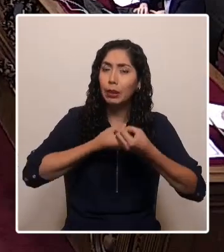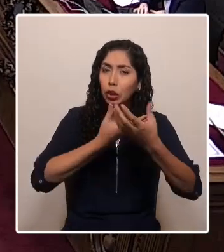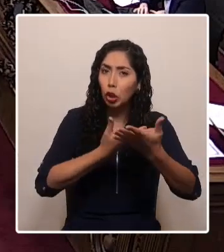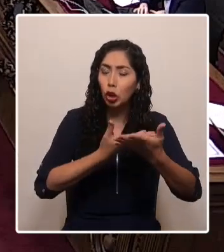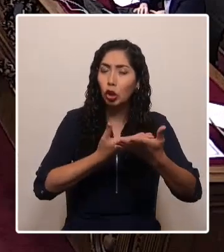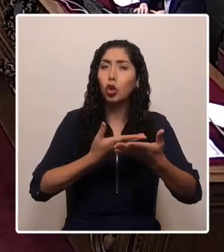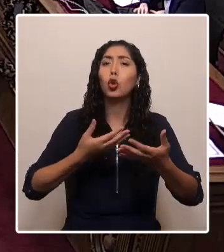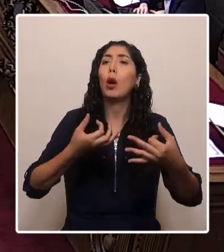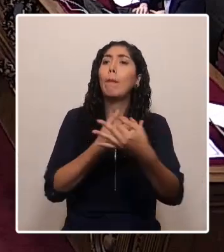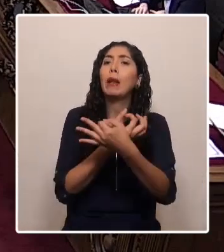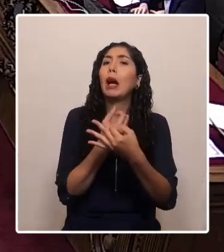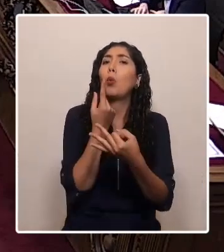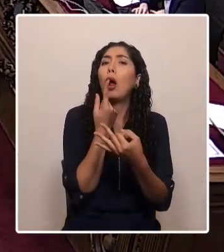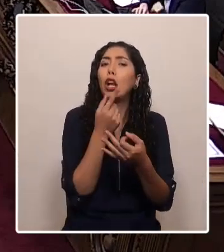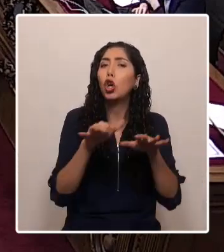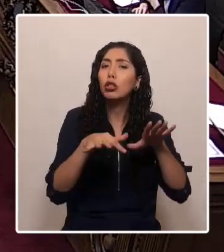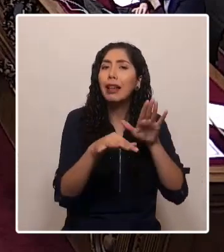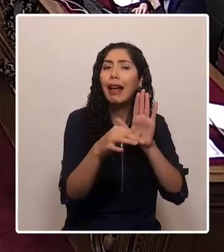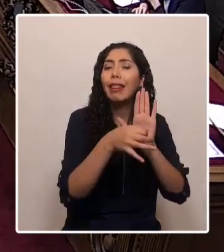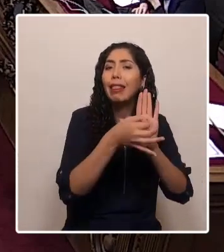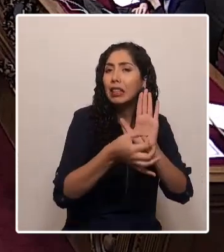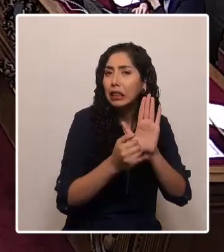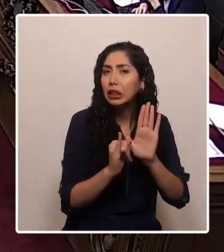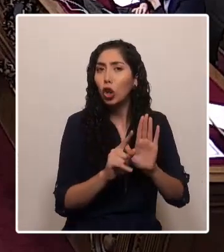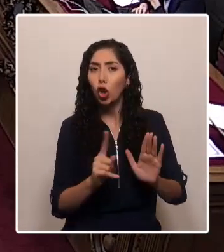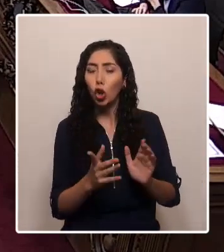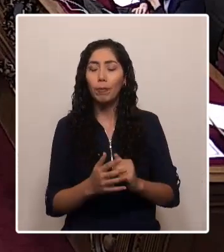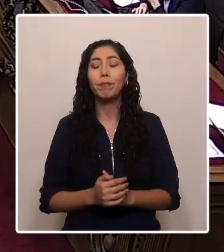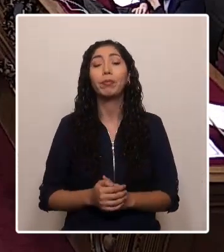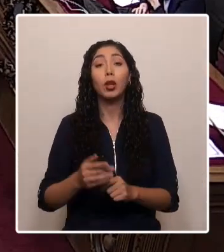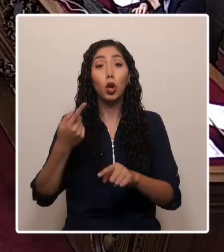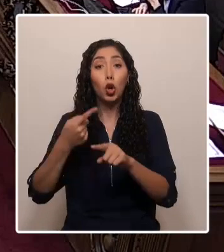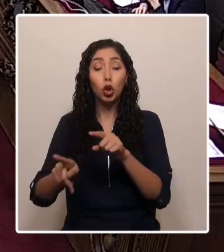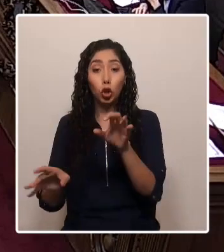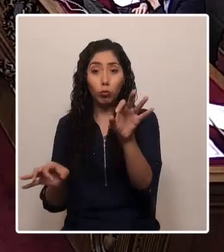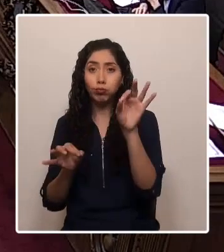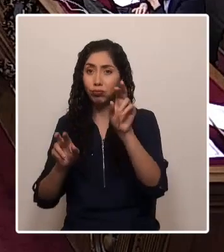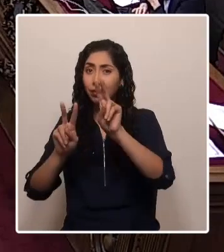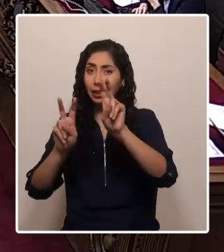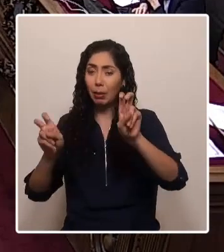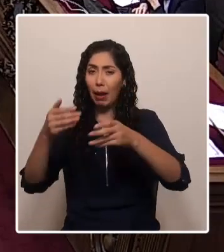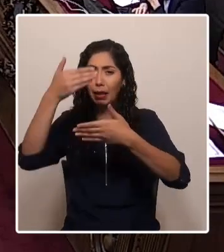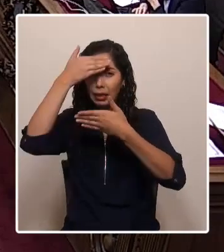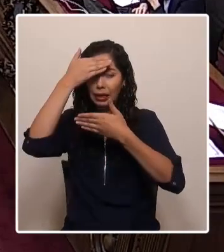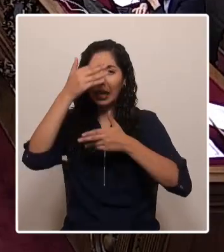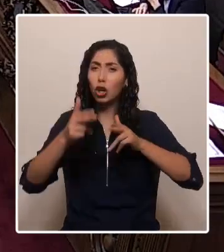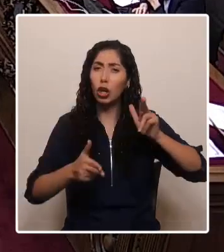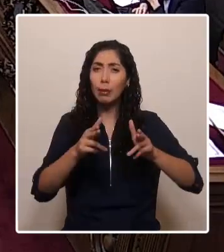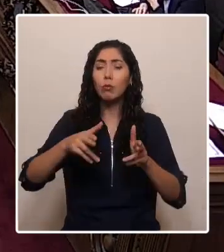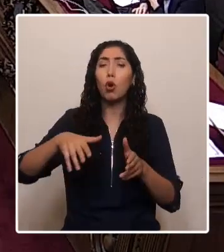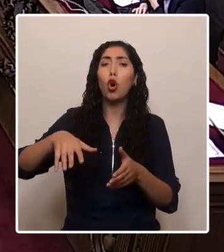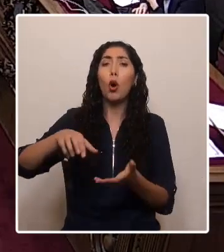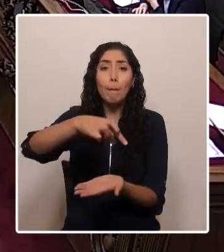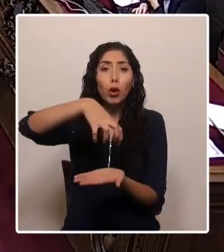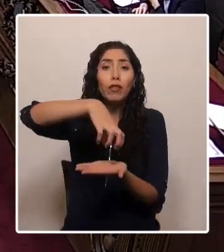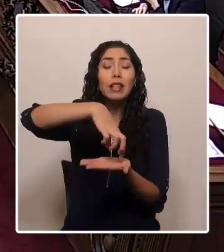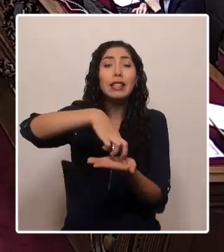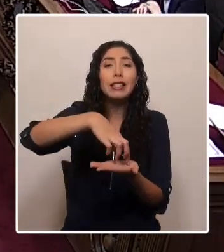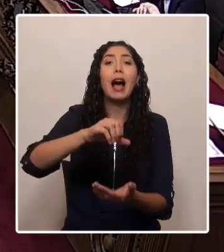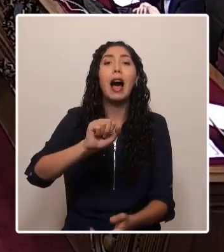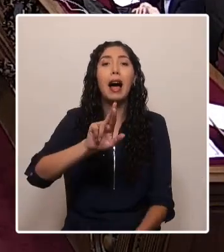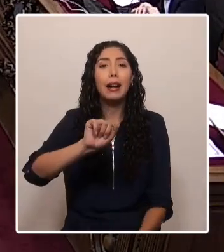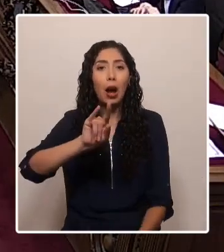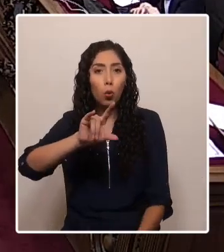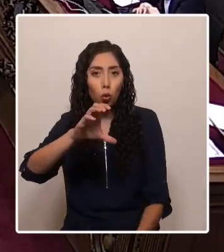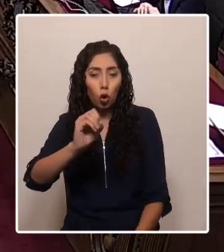y cómo decirlo. Y el otro sobre el pronunciamiento frente a los hechos de terrorismo en la provincia de Arauco, de mi región del Biobío. Muchas